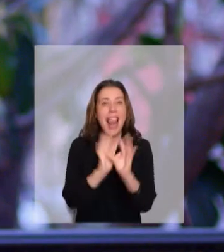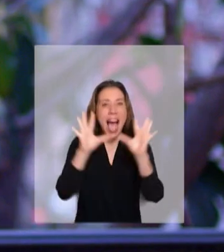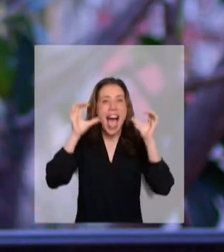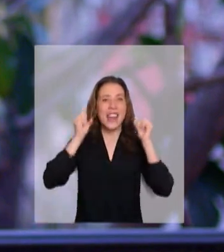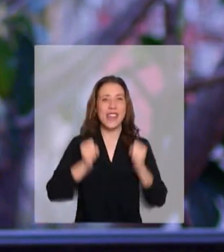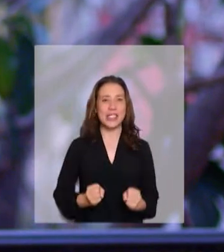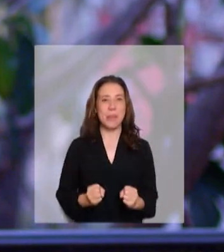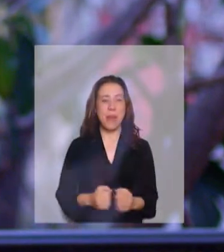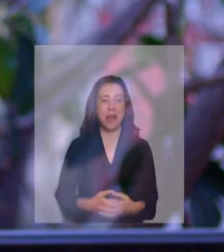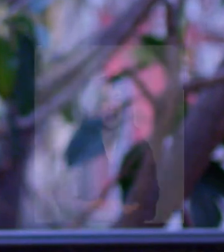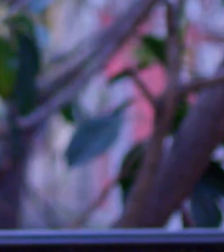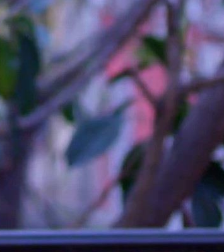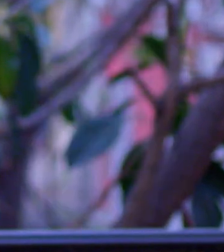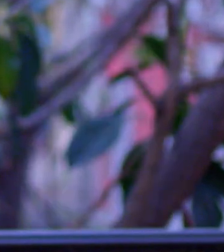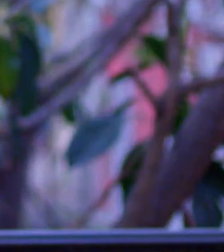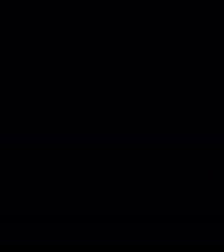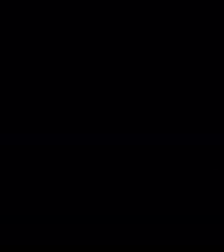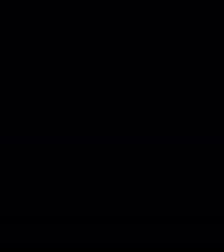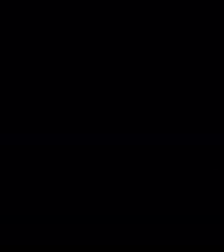puede. Y claro que se puede.